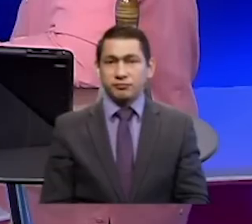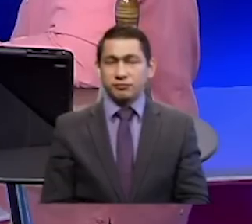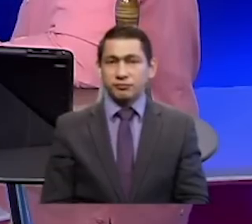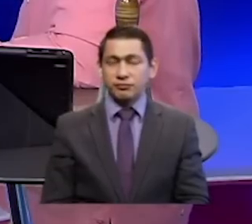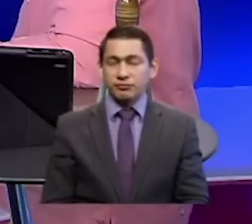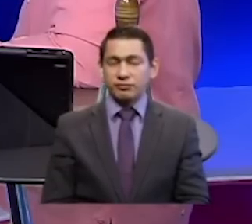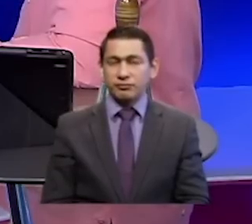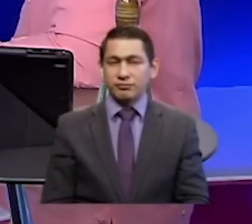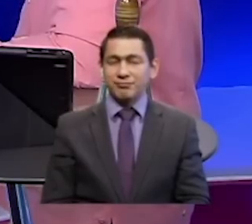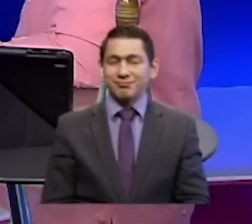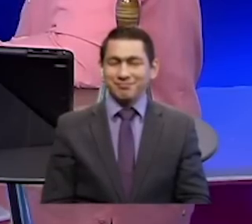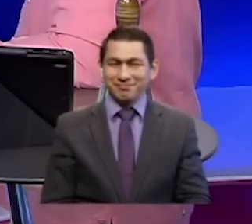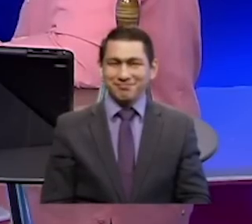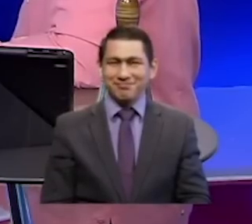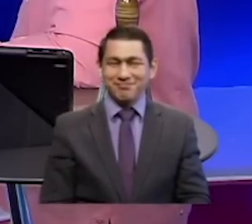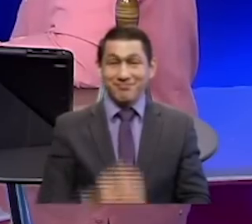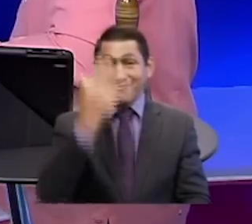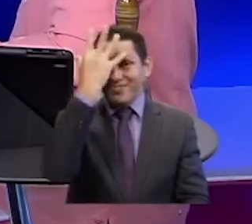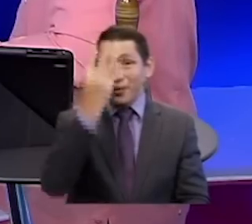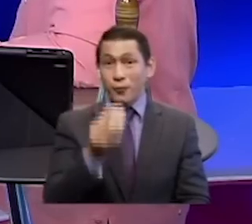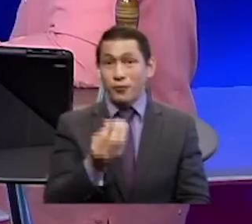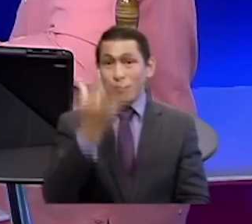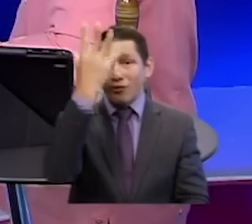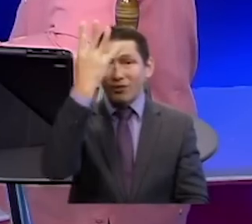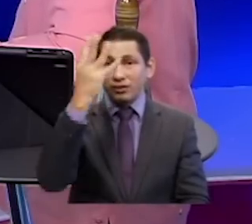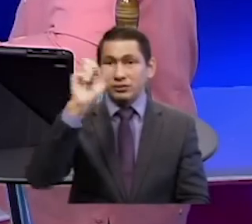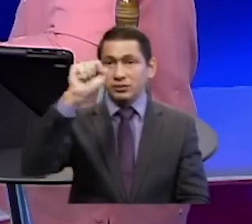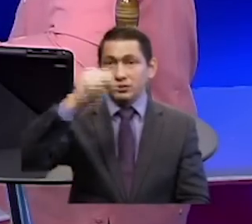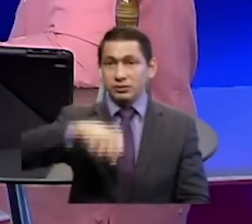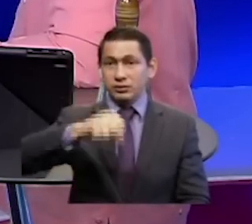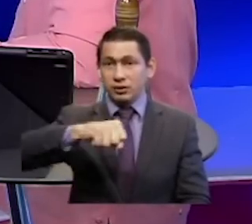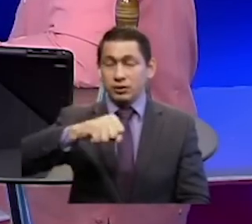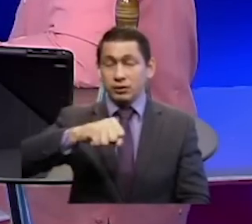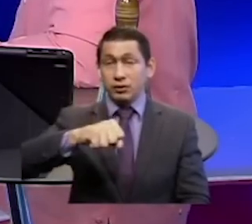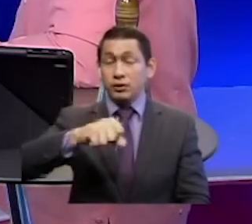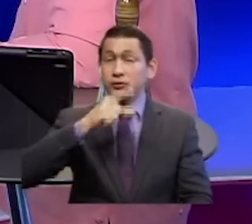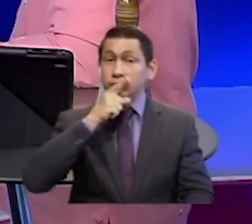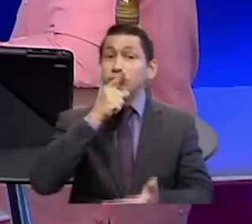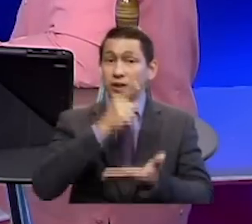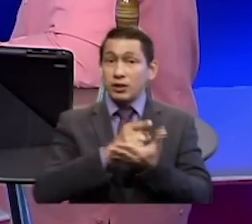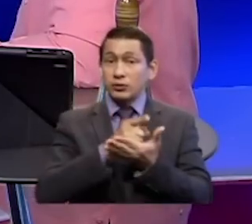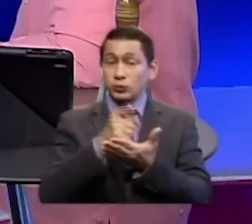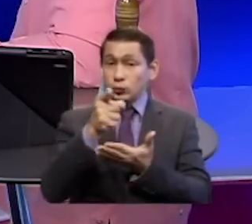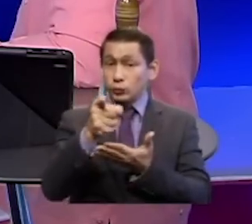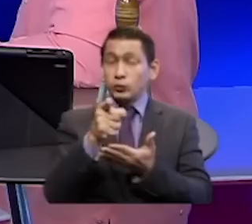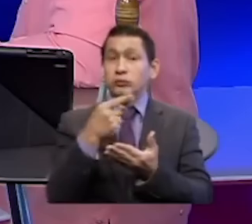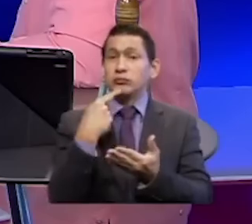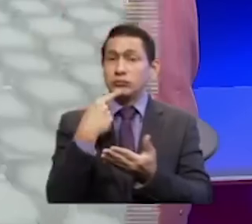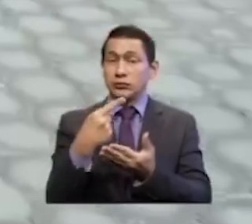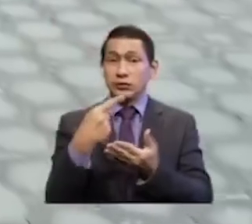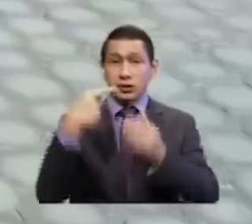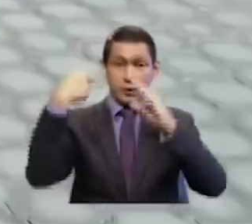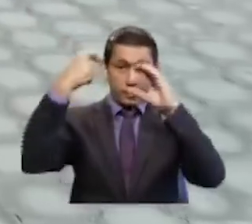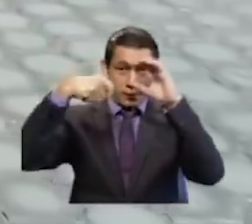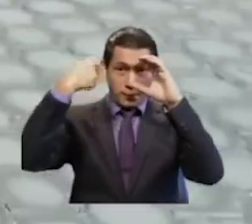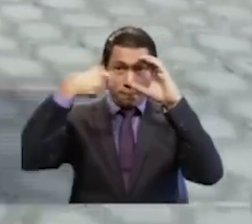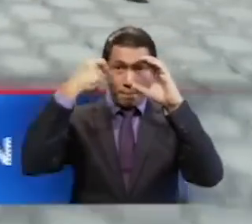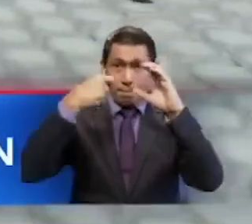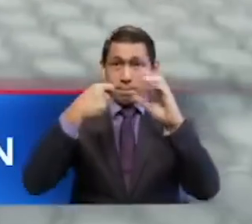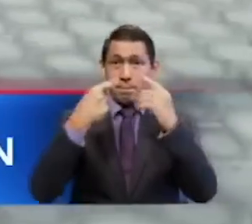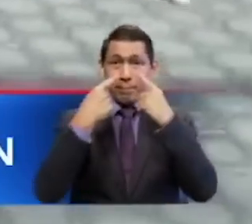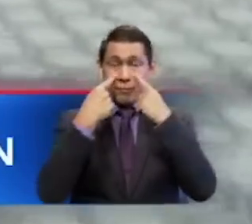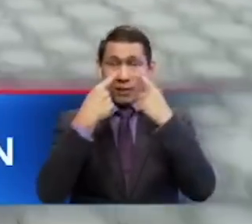Así es, mi querido Flavio Mauricio, muy buenos días. Sí, efectivamente, y tal lo que tú acabas de mencionar, estos videos, los que ustedes miran